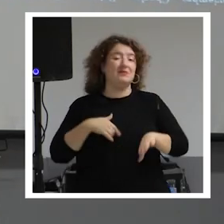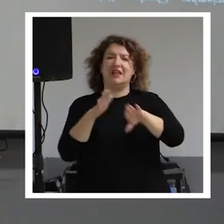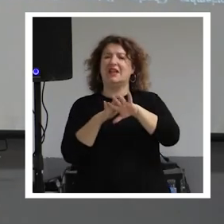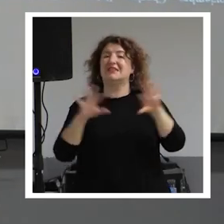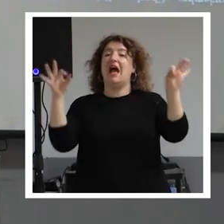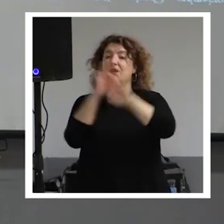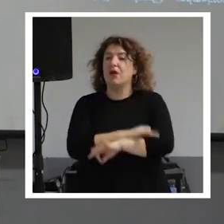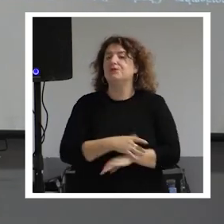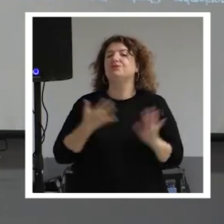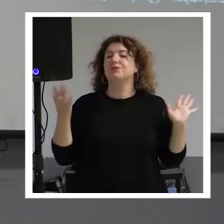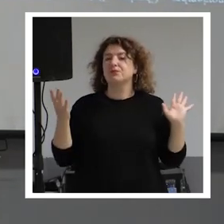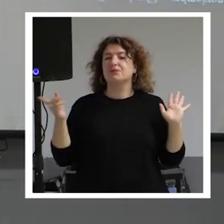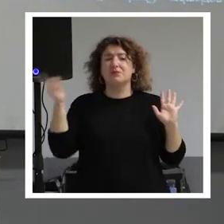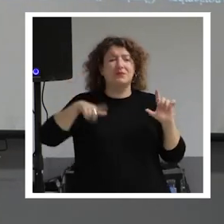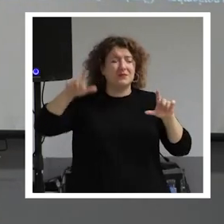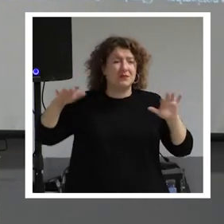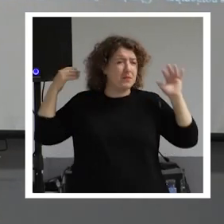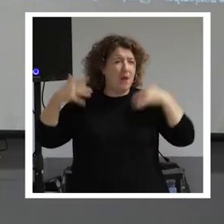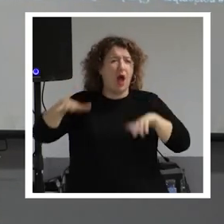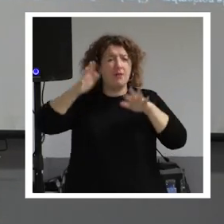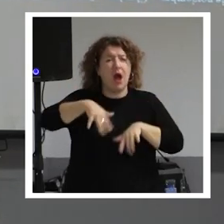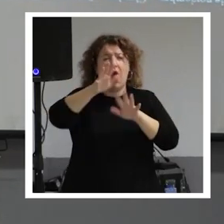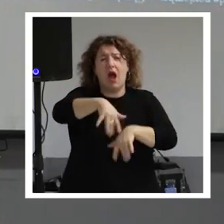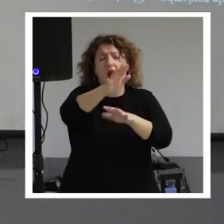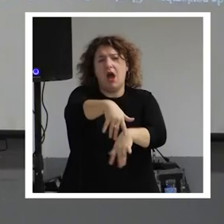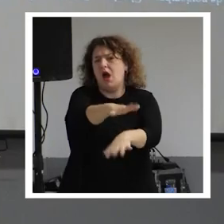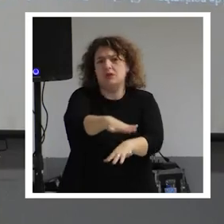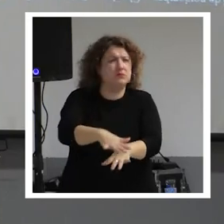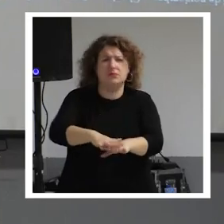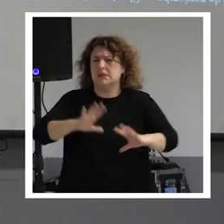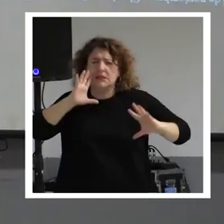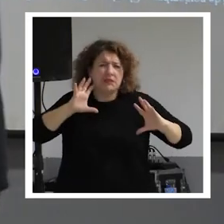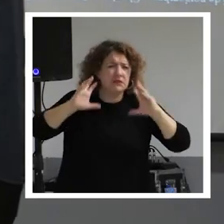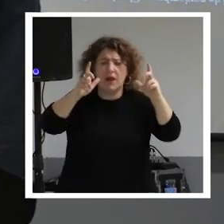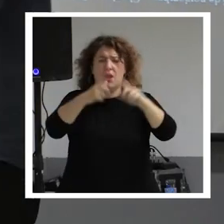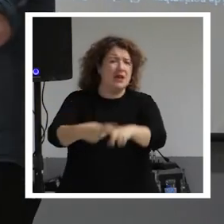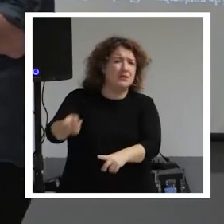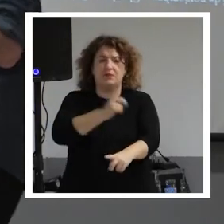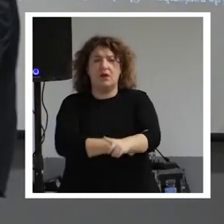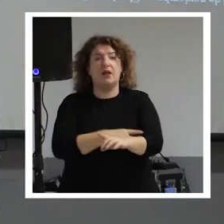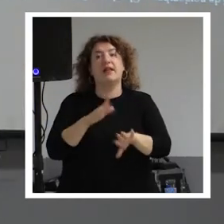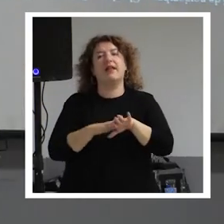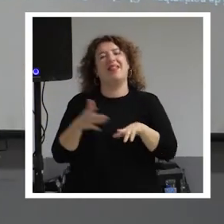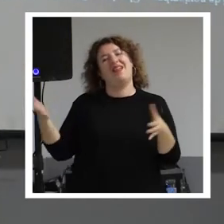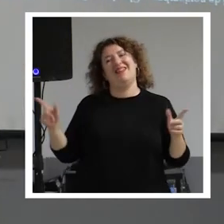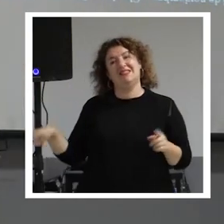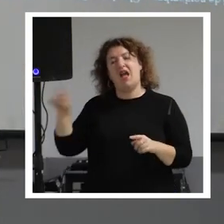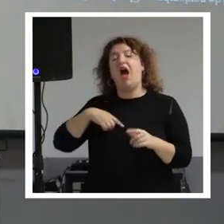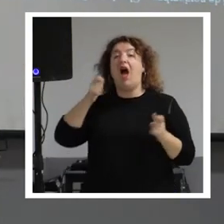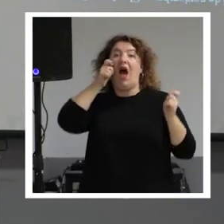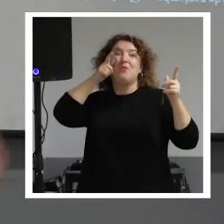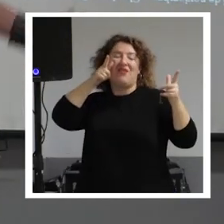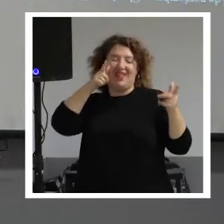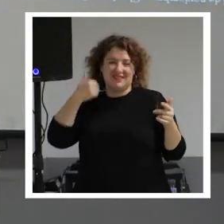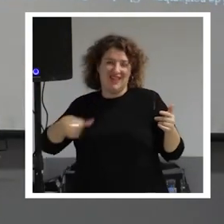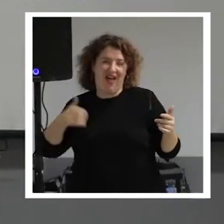levantar la mano esperar tu turno cierto tomar decisiones entonces ahí viene la romantización en la cual la izquierda se equivoca